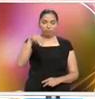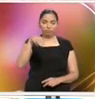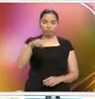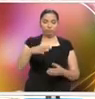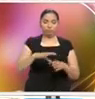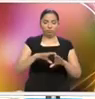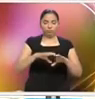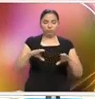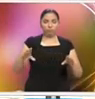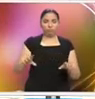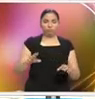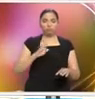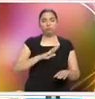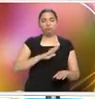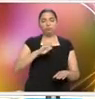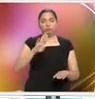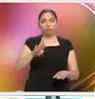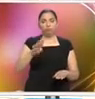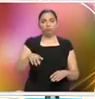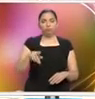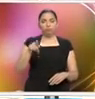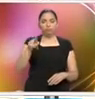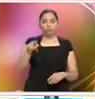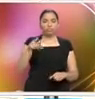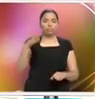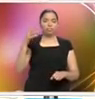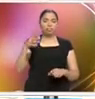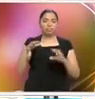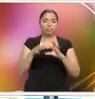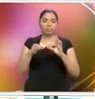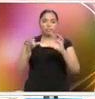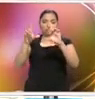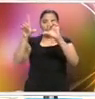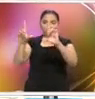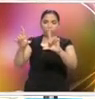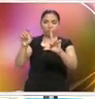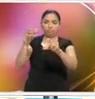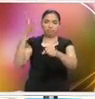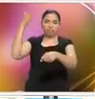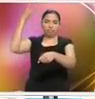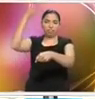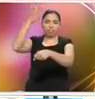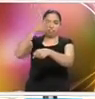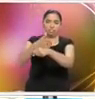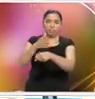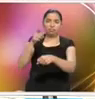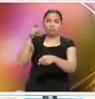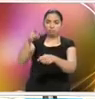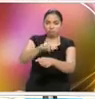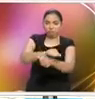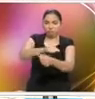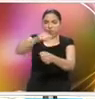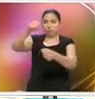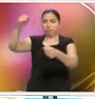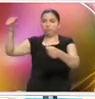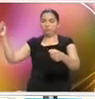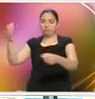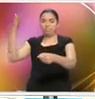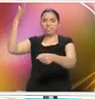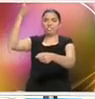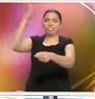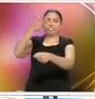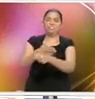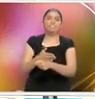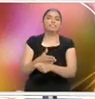ahí en su pueblo, hay una inscripción que dice: maldito sea el que remueva el que abra esta tumba. Y